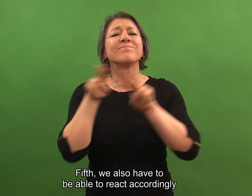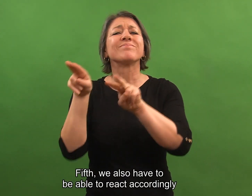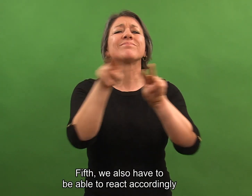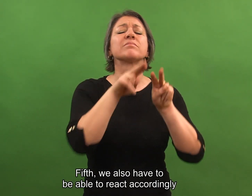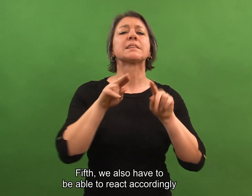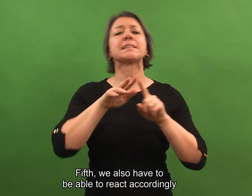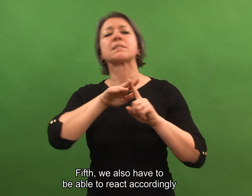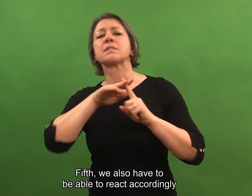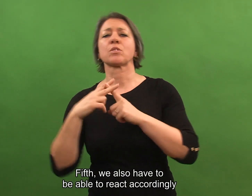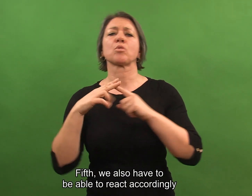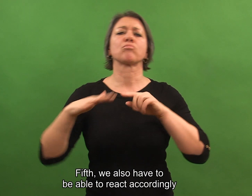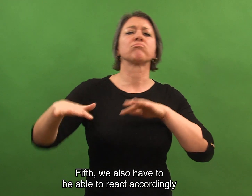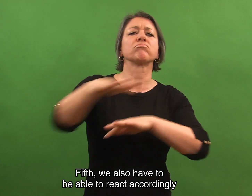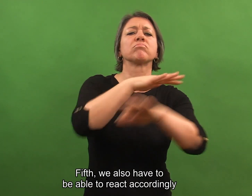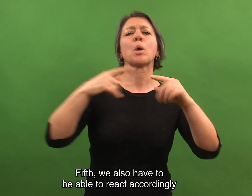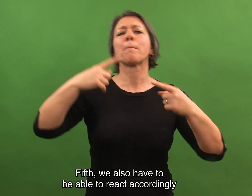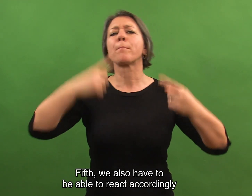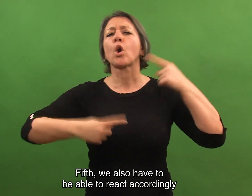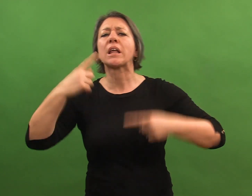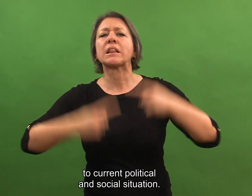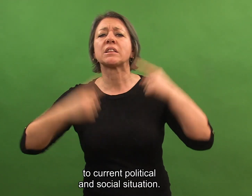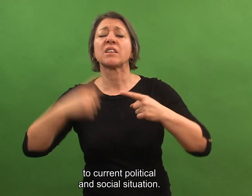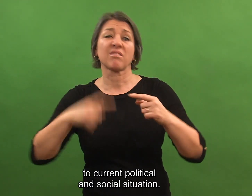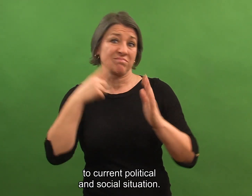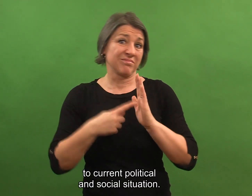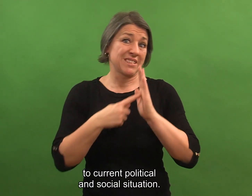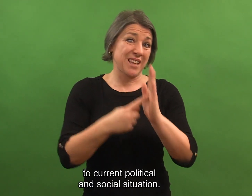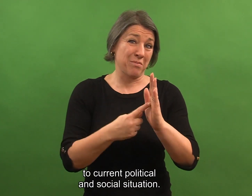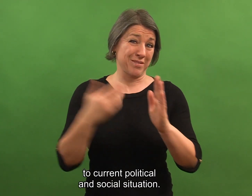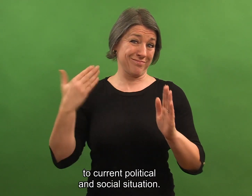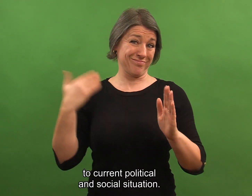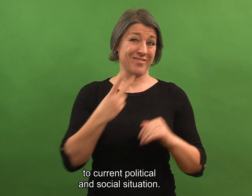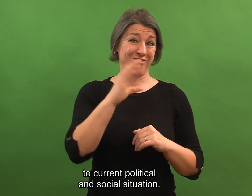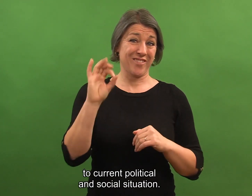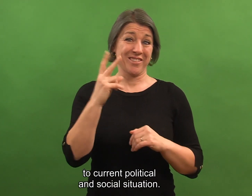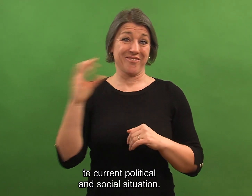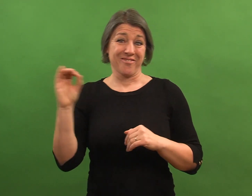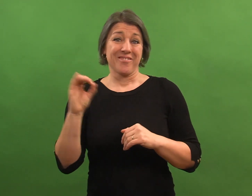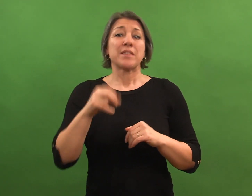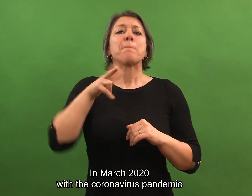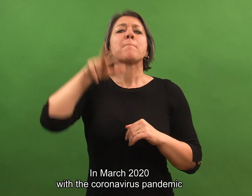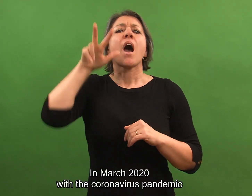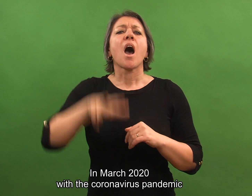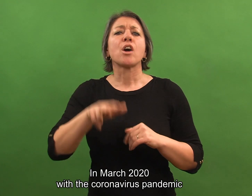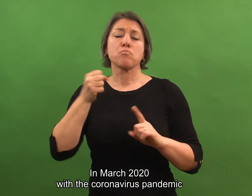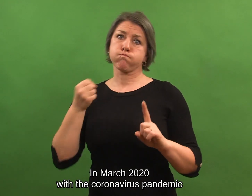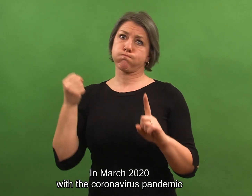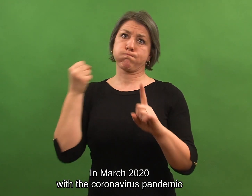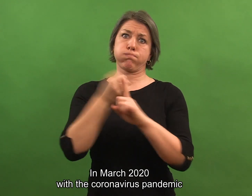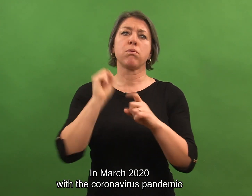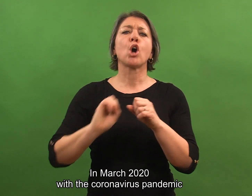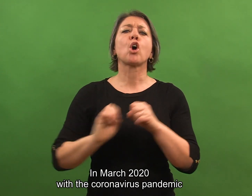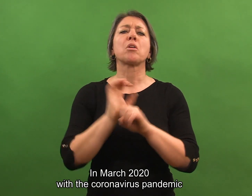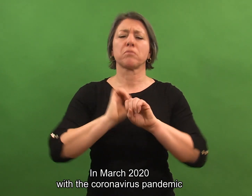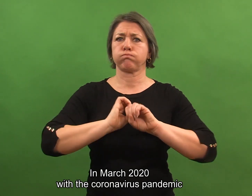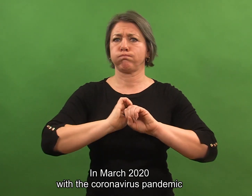de los intérpretes. En quinto lugar, también tenemos que reaccionar en consecuencia